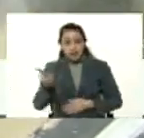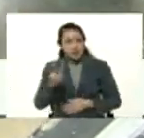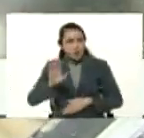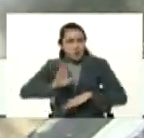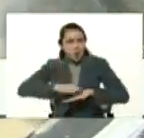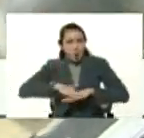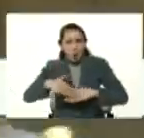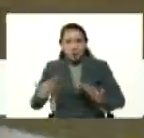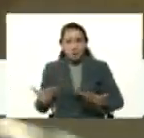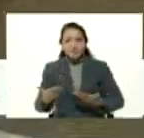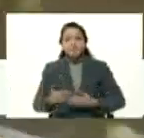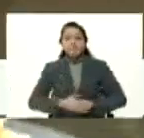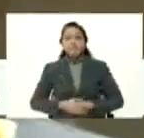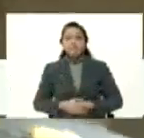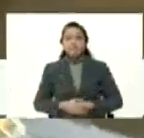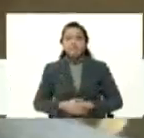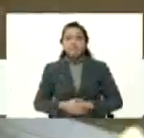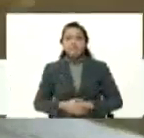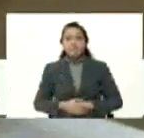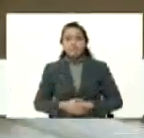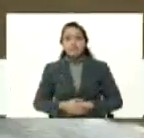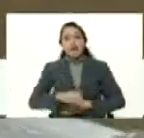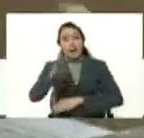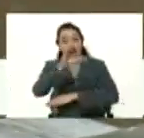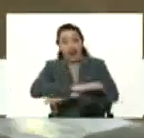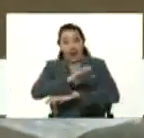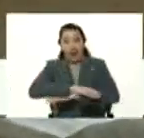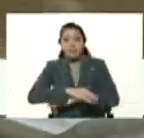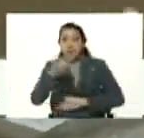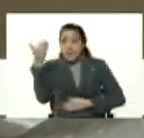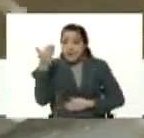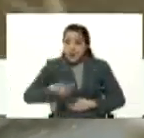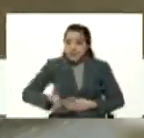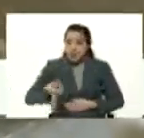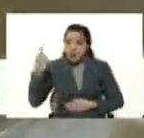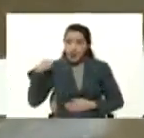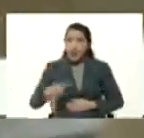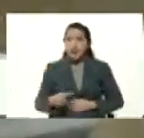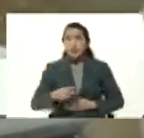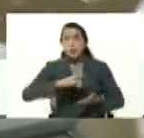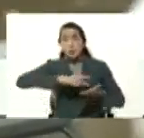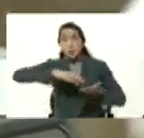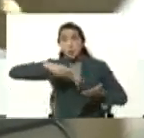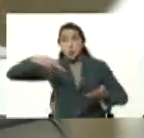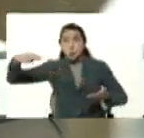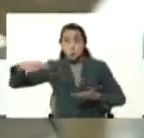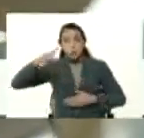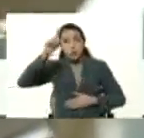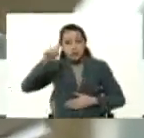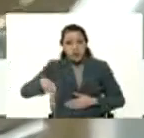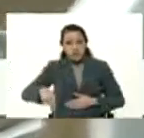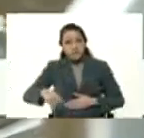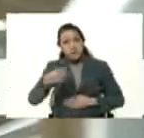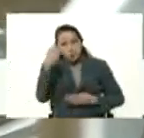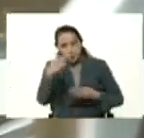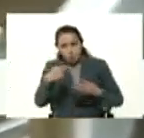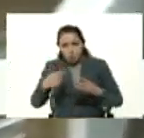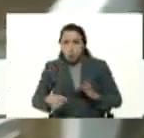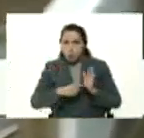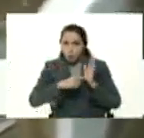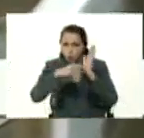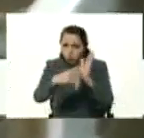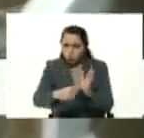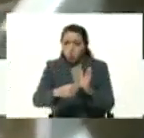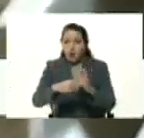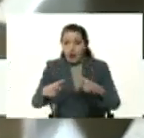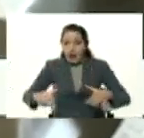porque, bueno, es por las capacidades importantísimas que tiene este rubro, y además un rubro de gran presencia en